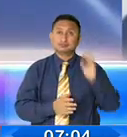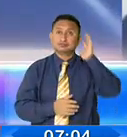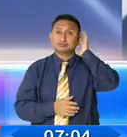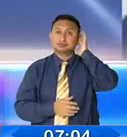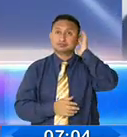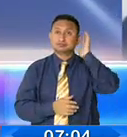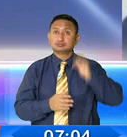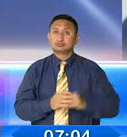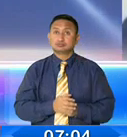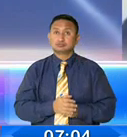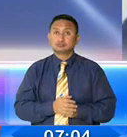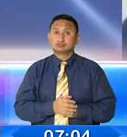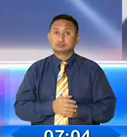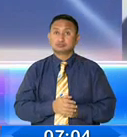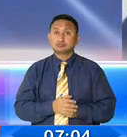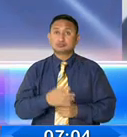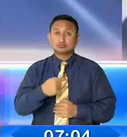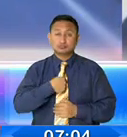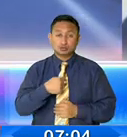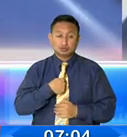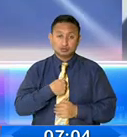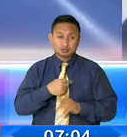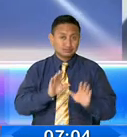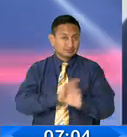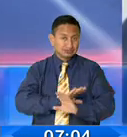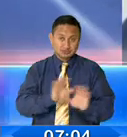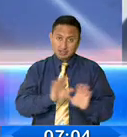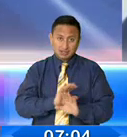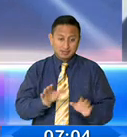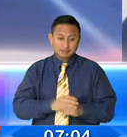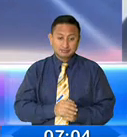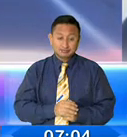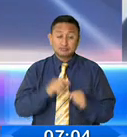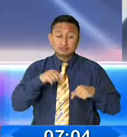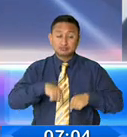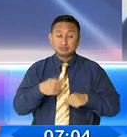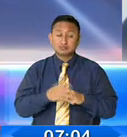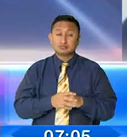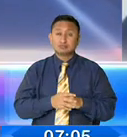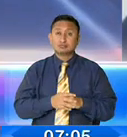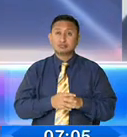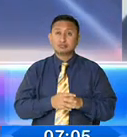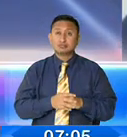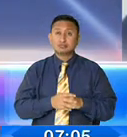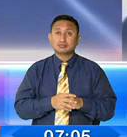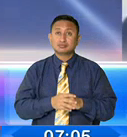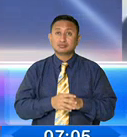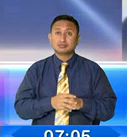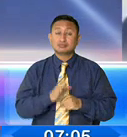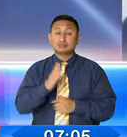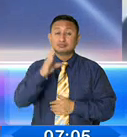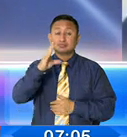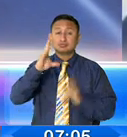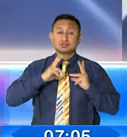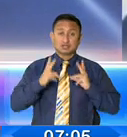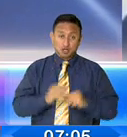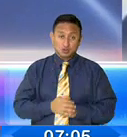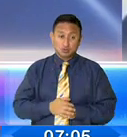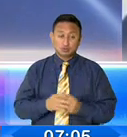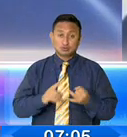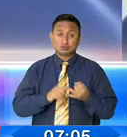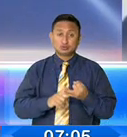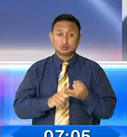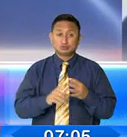vamos a permitir bajo ningún concepto la privatización de la salud, la privatización de las